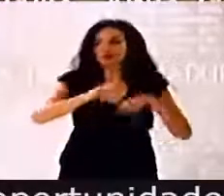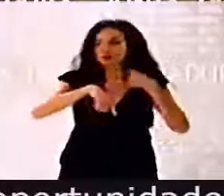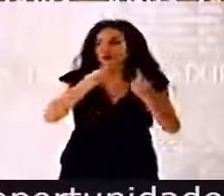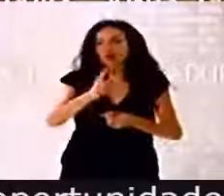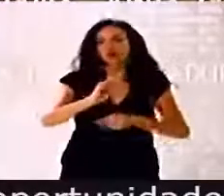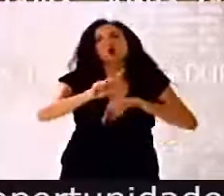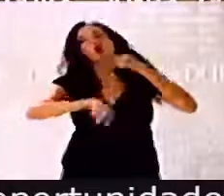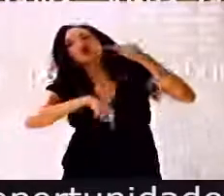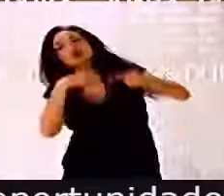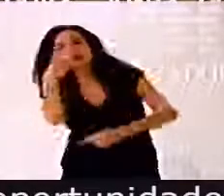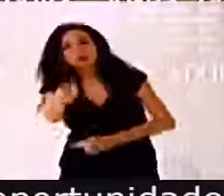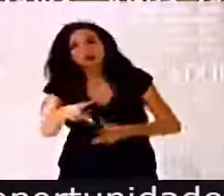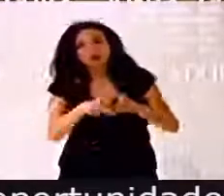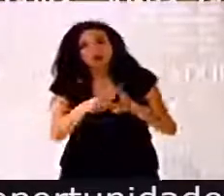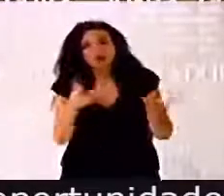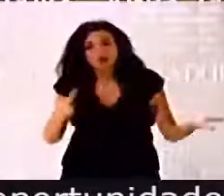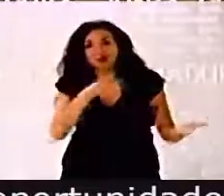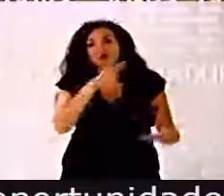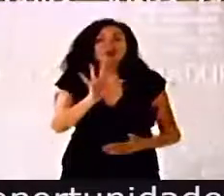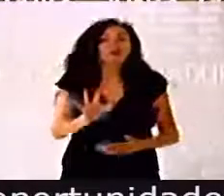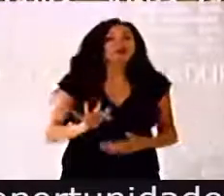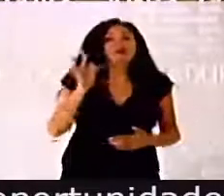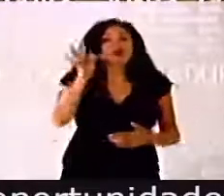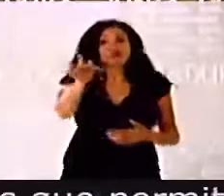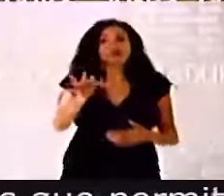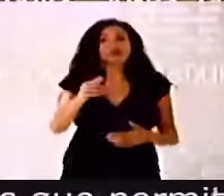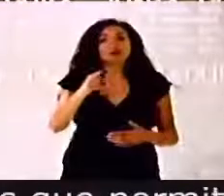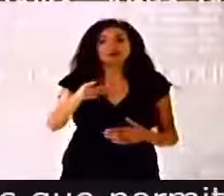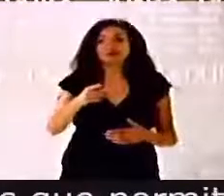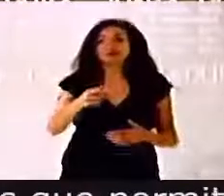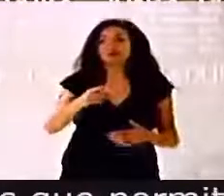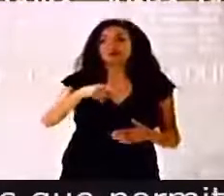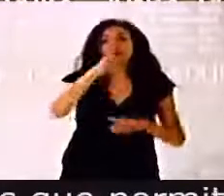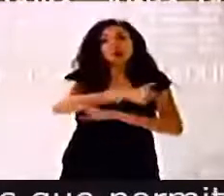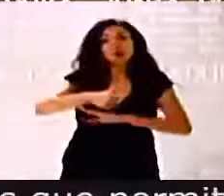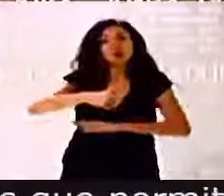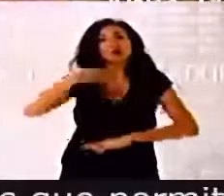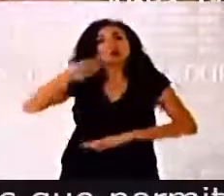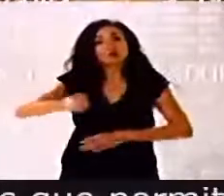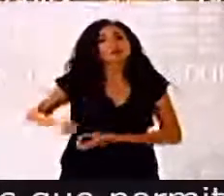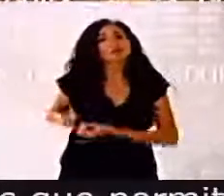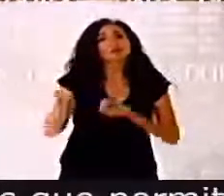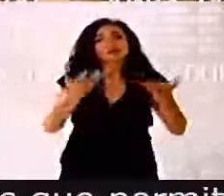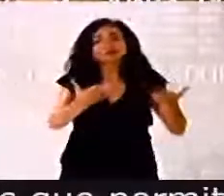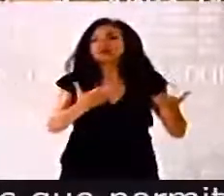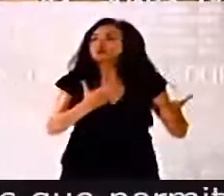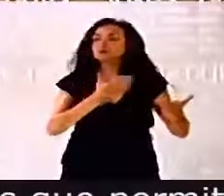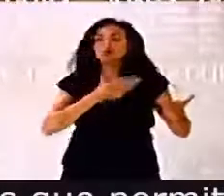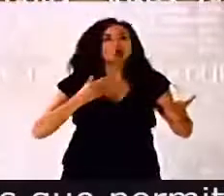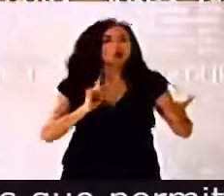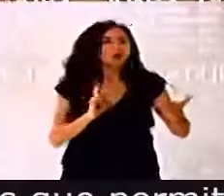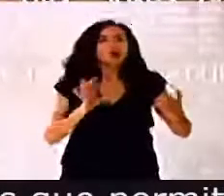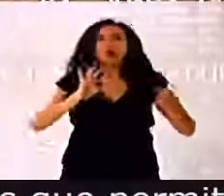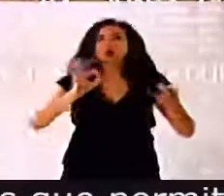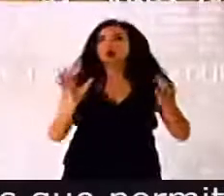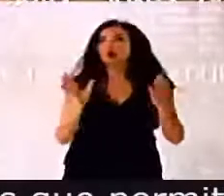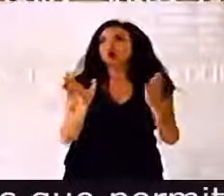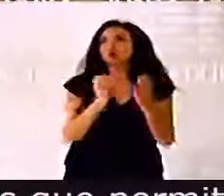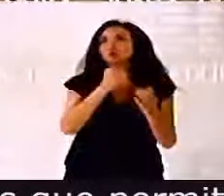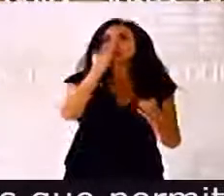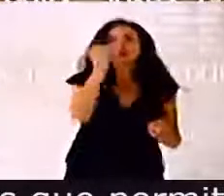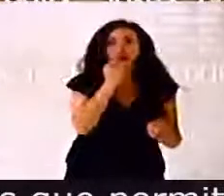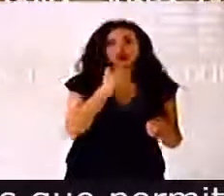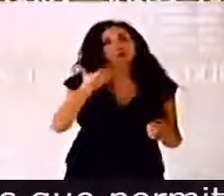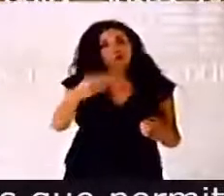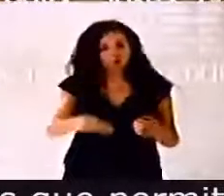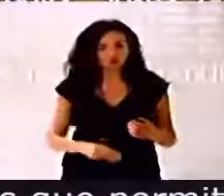hay instrumentos que permiten a los ciudadanos hacer constar y saber su disconformidad respecto de una cuestión, con las alegaciones públicas y